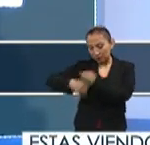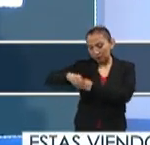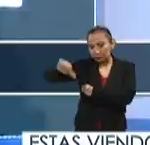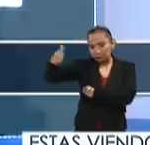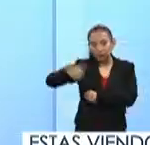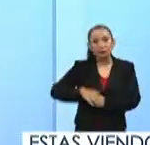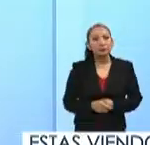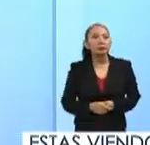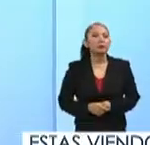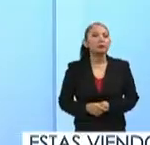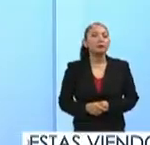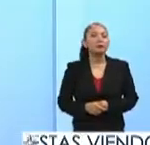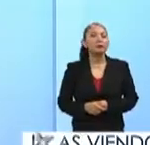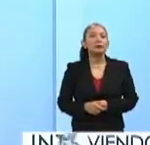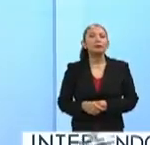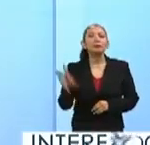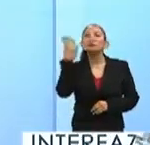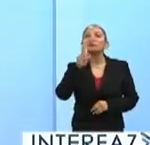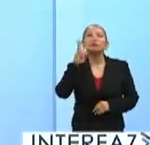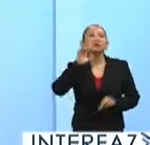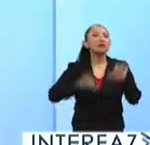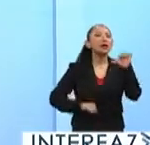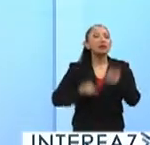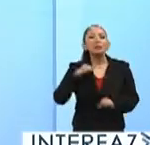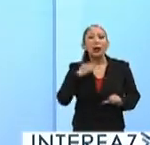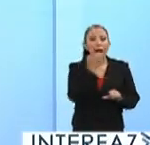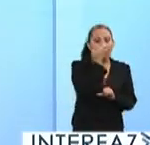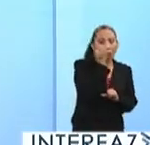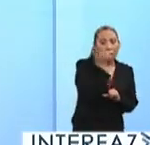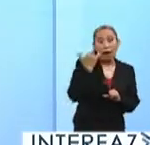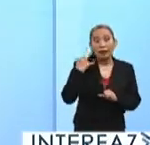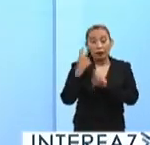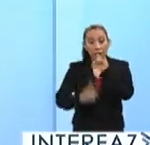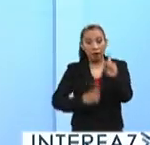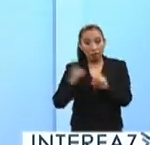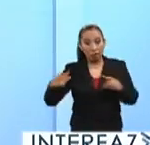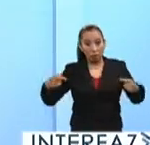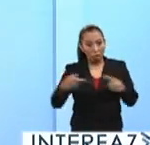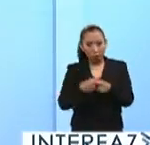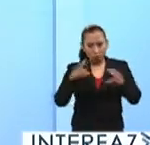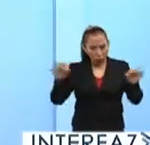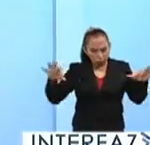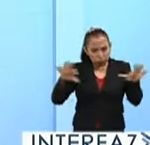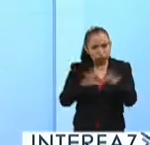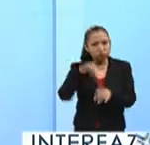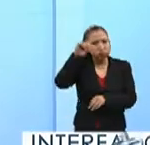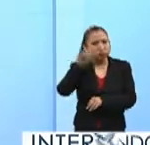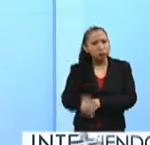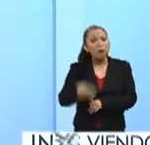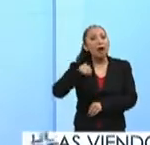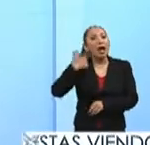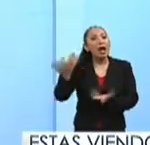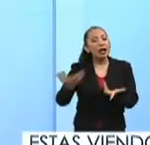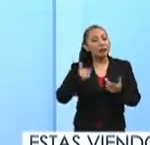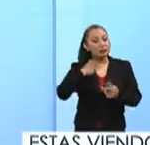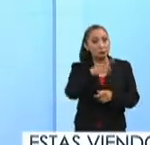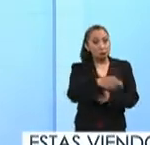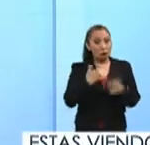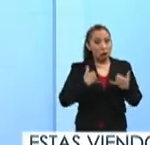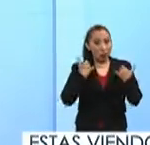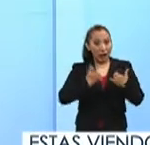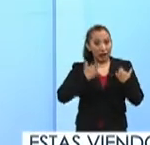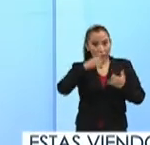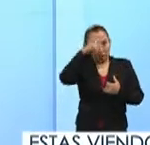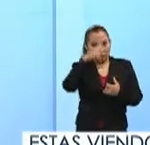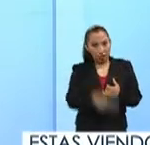muchas opciones. Prueba de que la actividad académica y la deportiva no están en contraposición son también los atletas mexicanos,